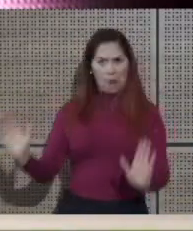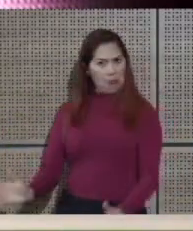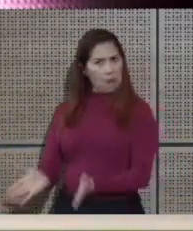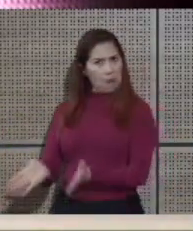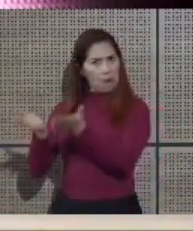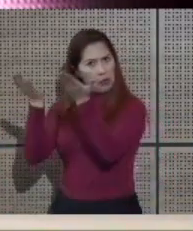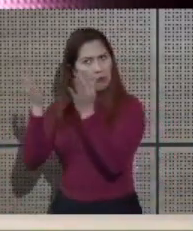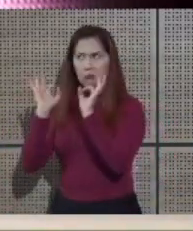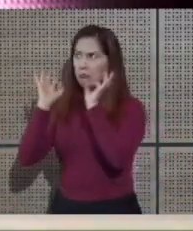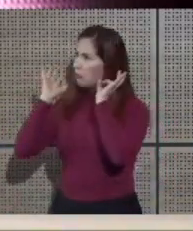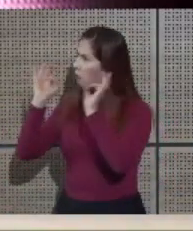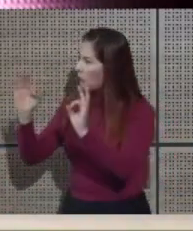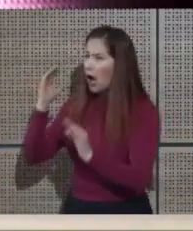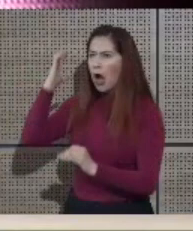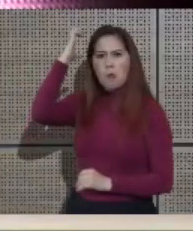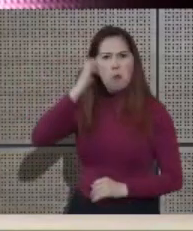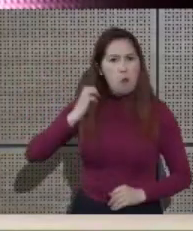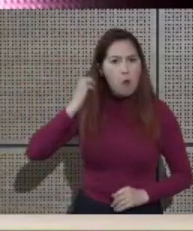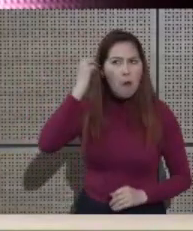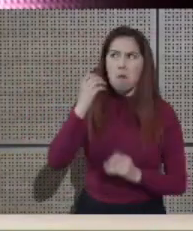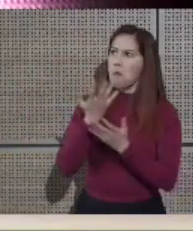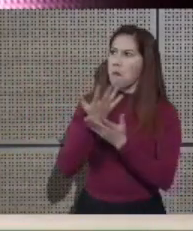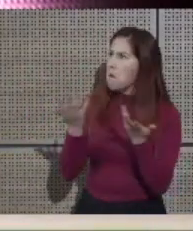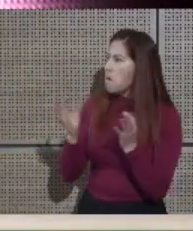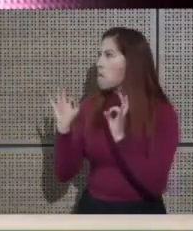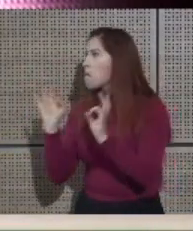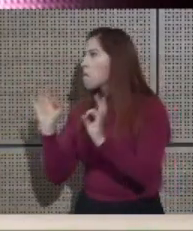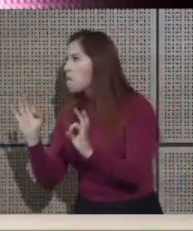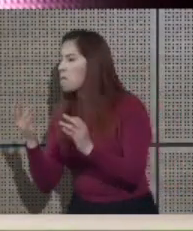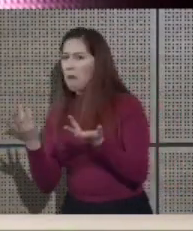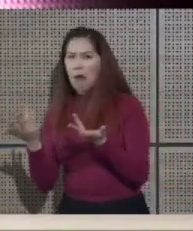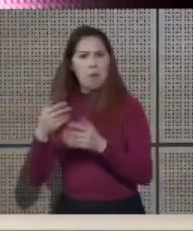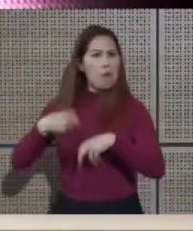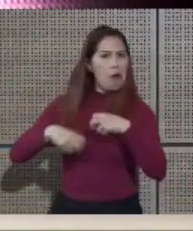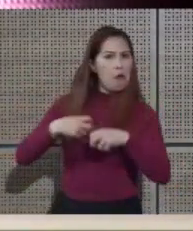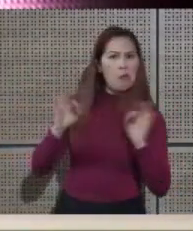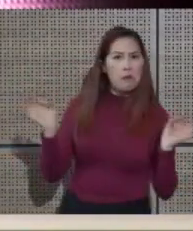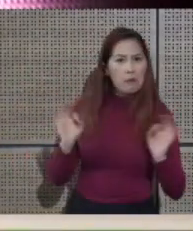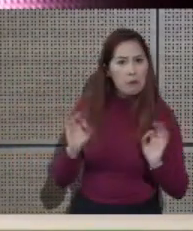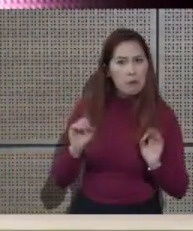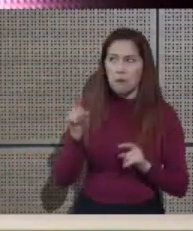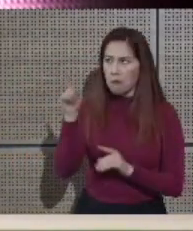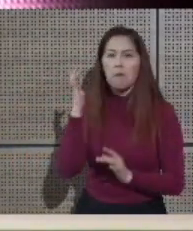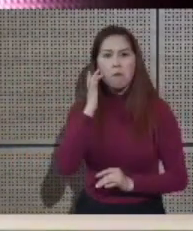cápita, parte completamente de la Unión Europea, sin ningún tipo de prejuicio.